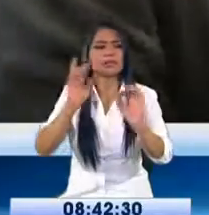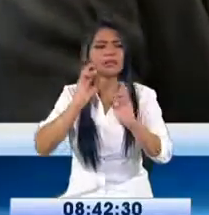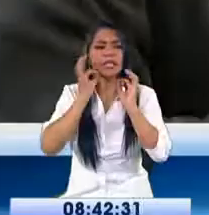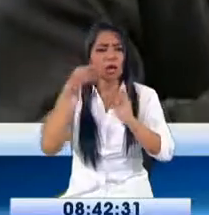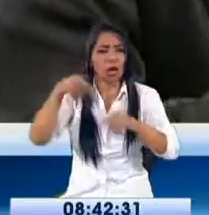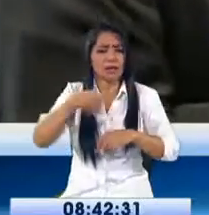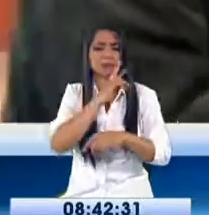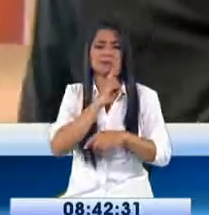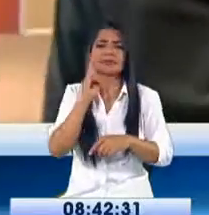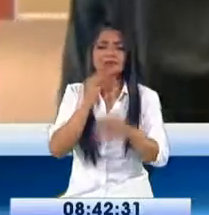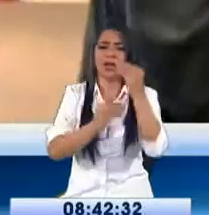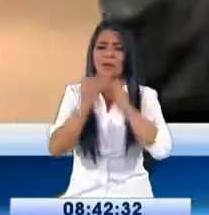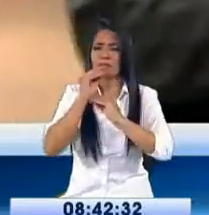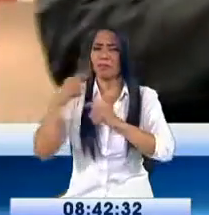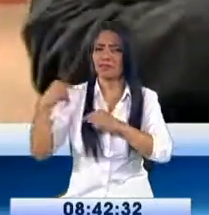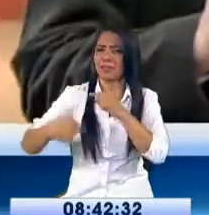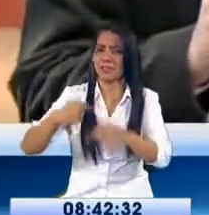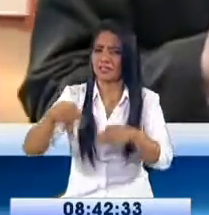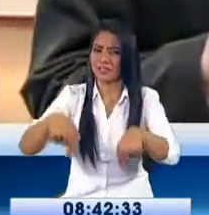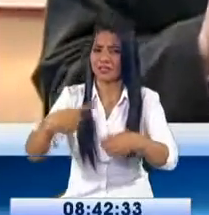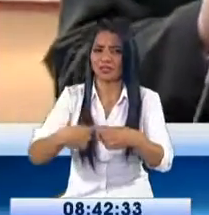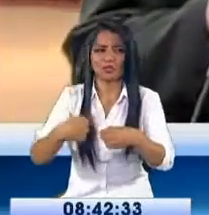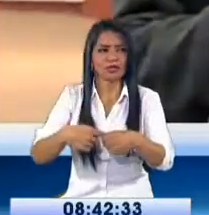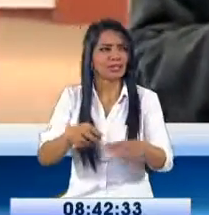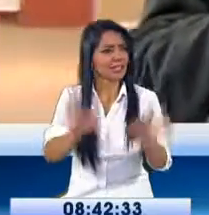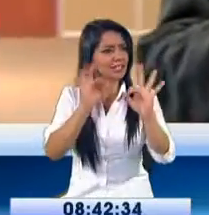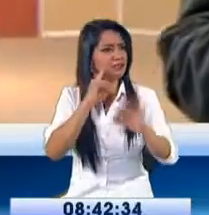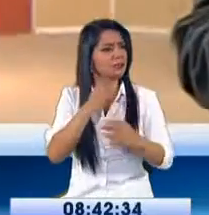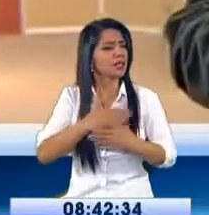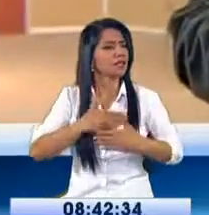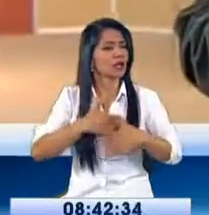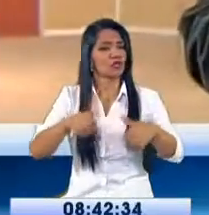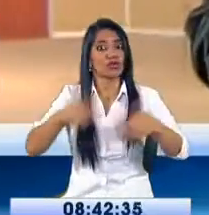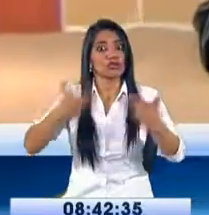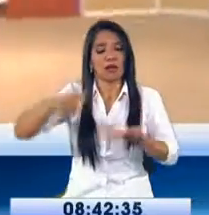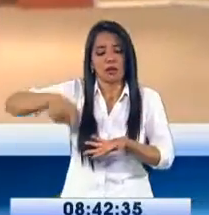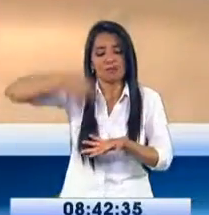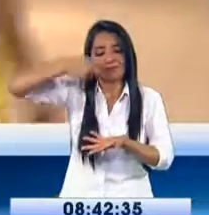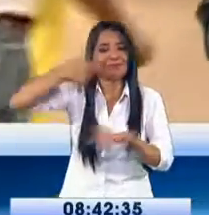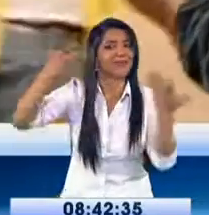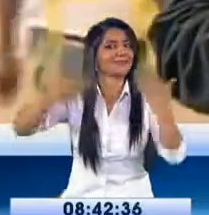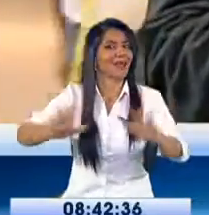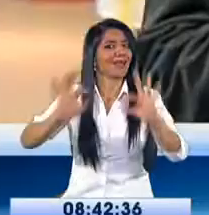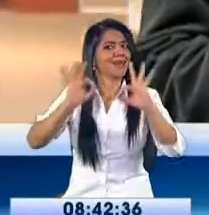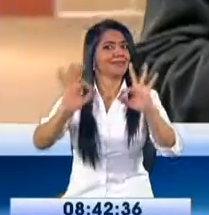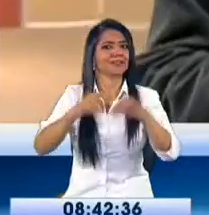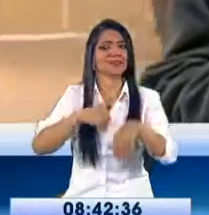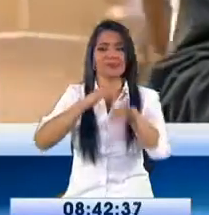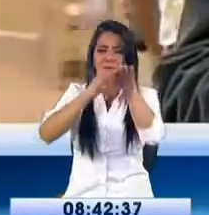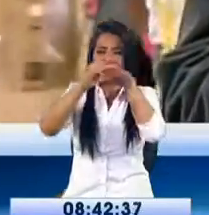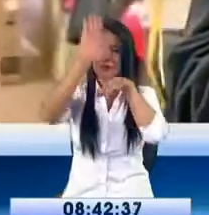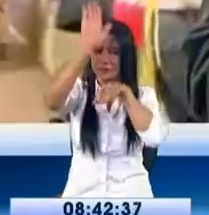este festival de comidas típicas y que todo listo para disfrutar entonces yo ya voy a usar mi cuchara así que los invito a que me